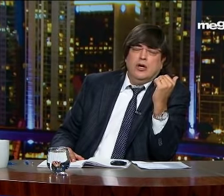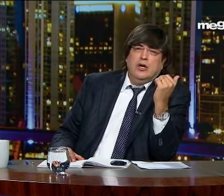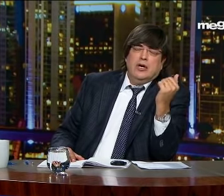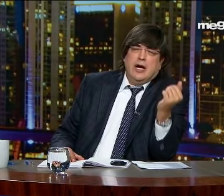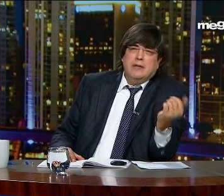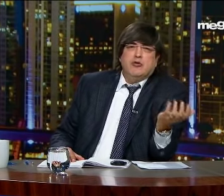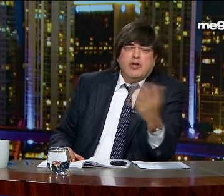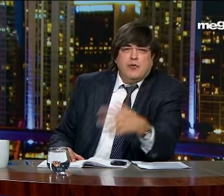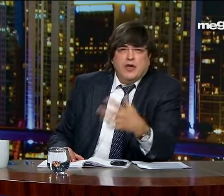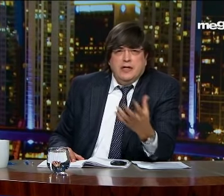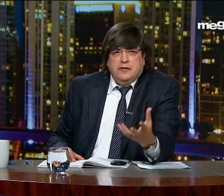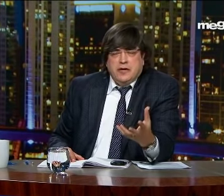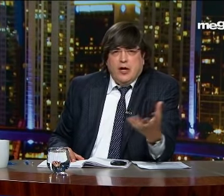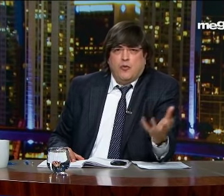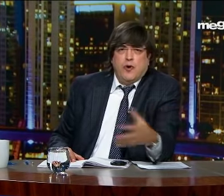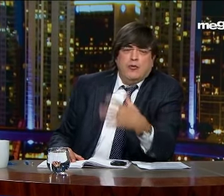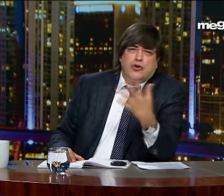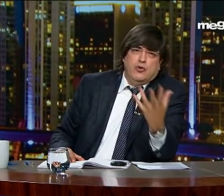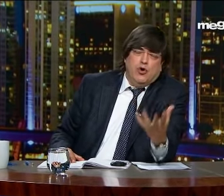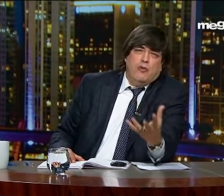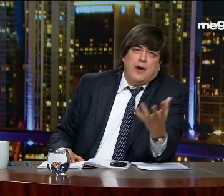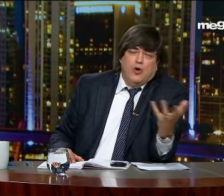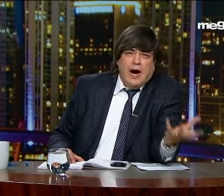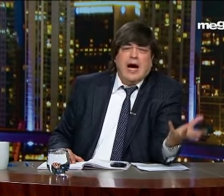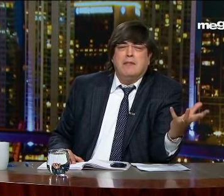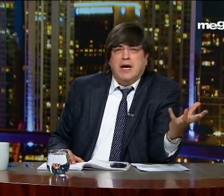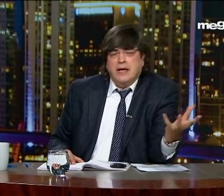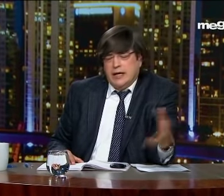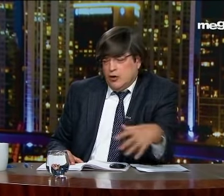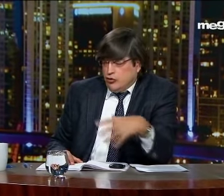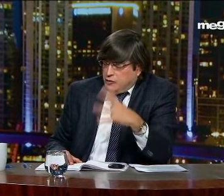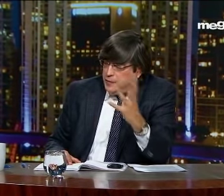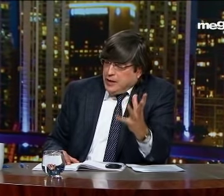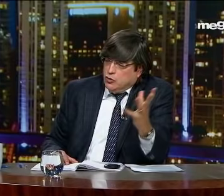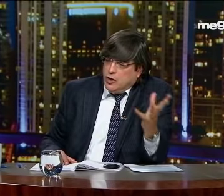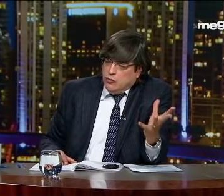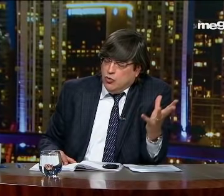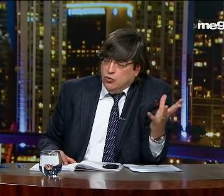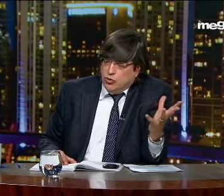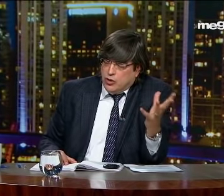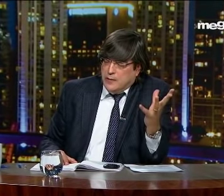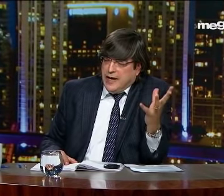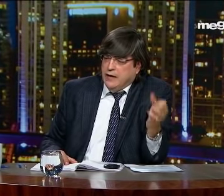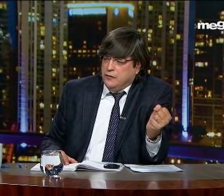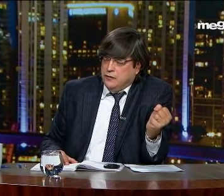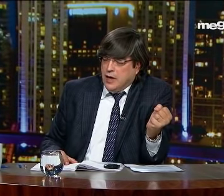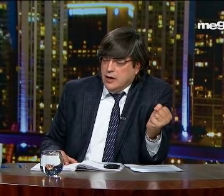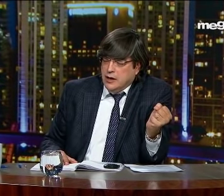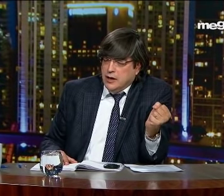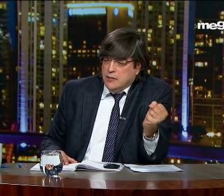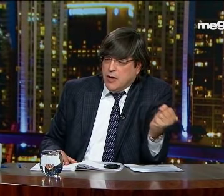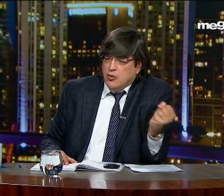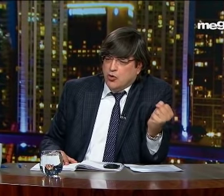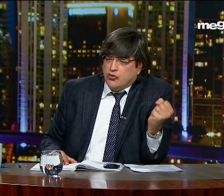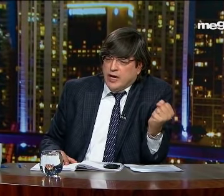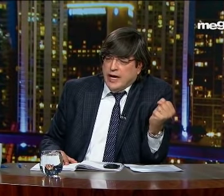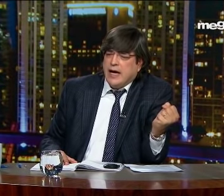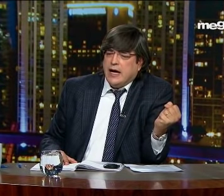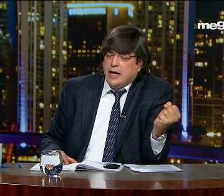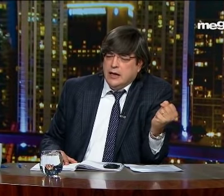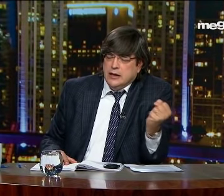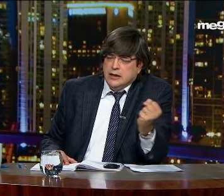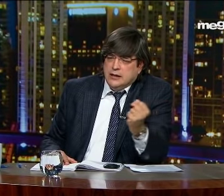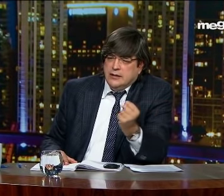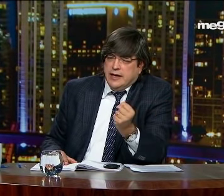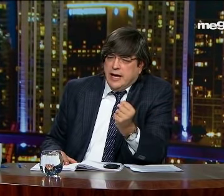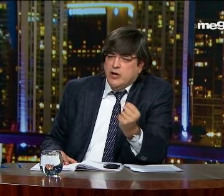luego, al mismo tiempo que dice que los pueblos de Europa lo aman y que los expertos del mundo lo reverencian, Maduro se